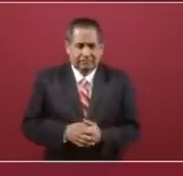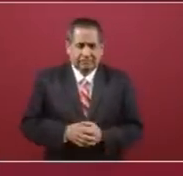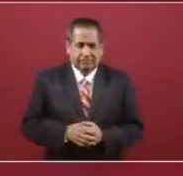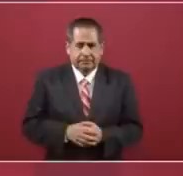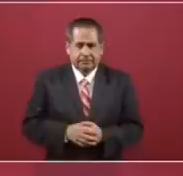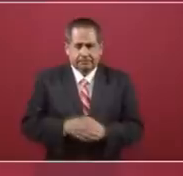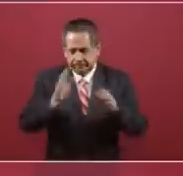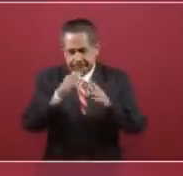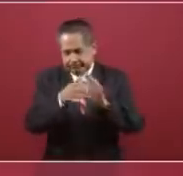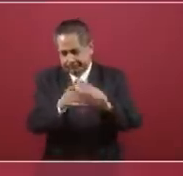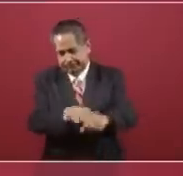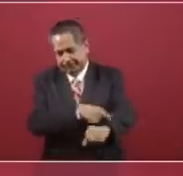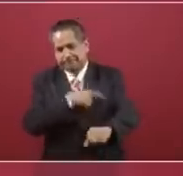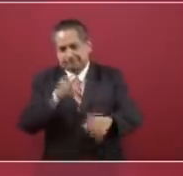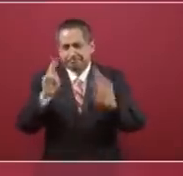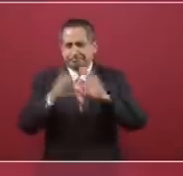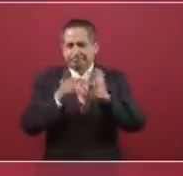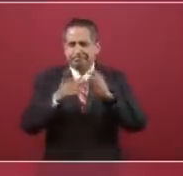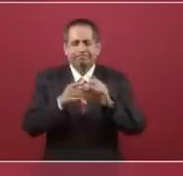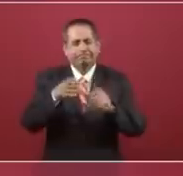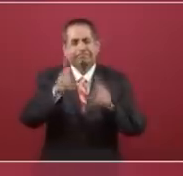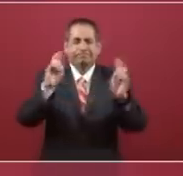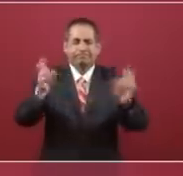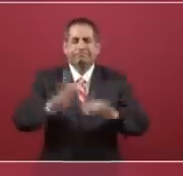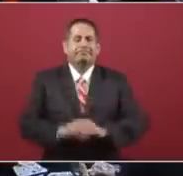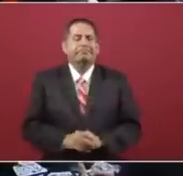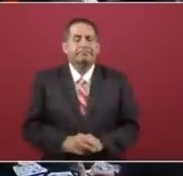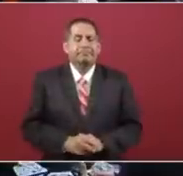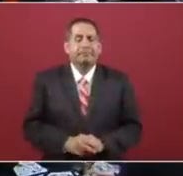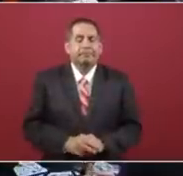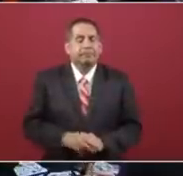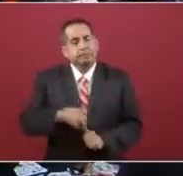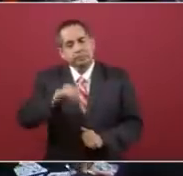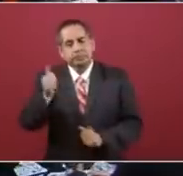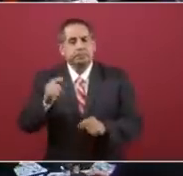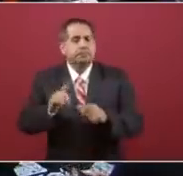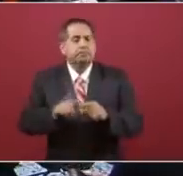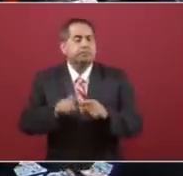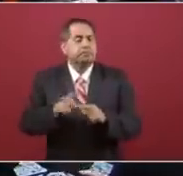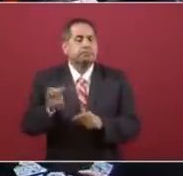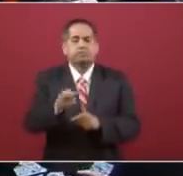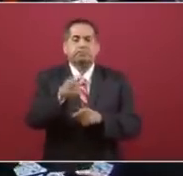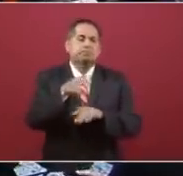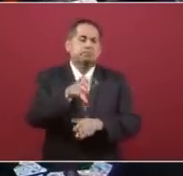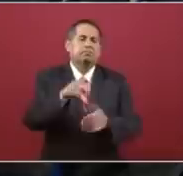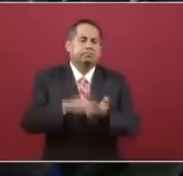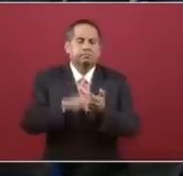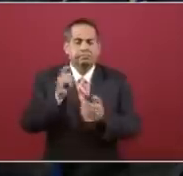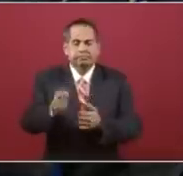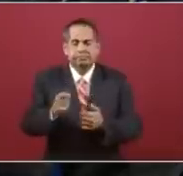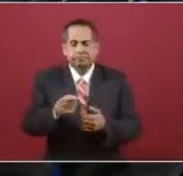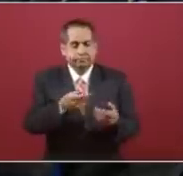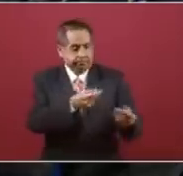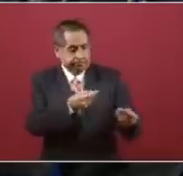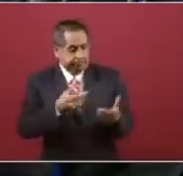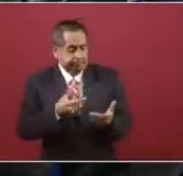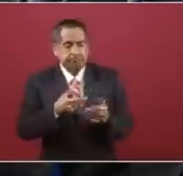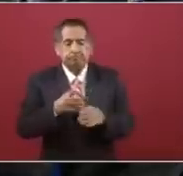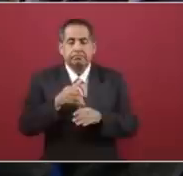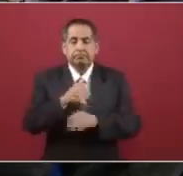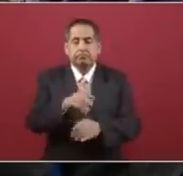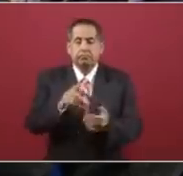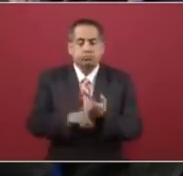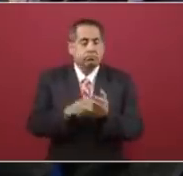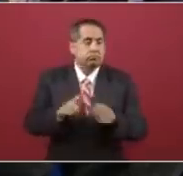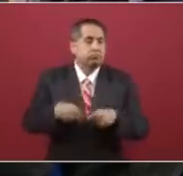amplié, pero es importante este tema. Y y lo otro, presidente, tiene que ver con lo que se nos ha informado respecto a la